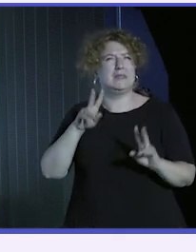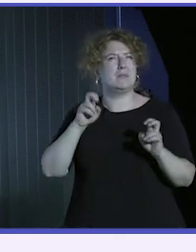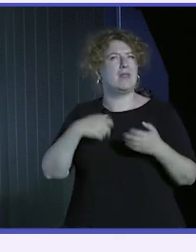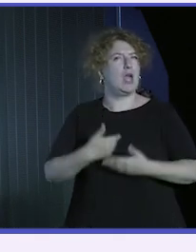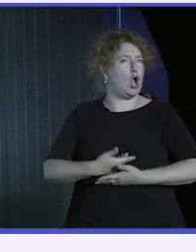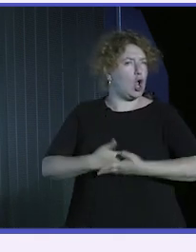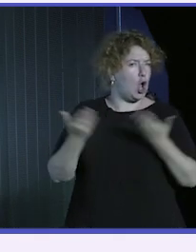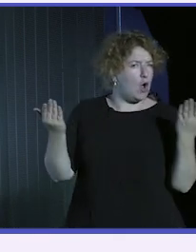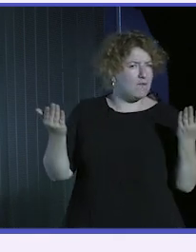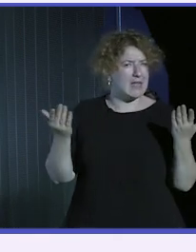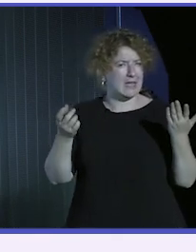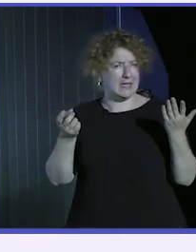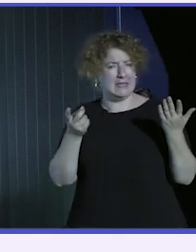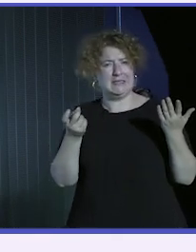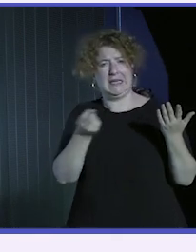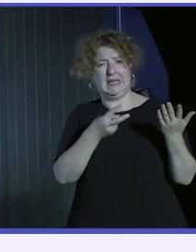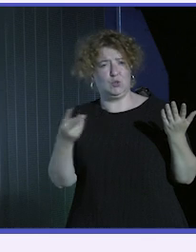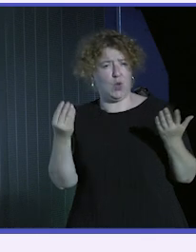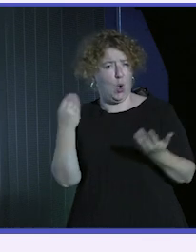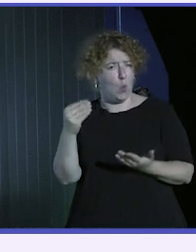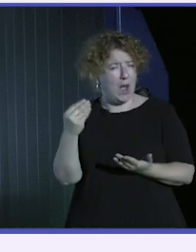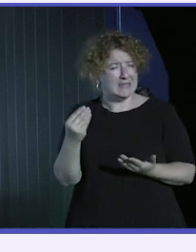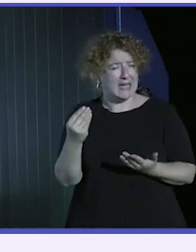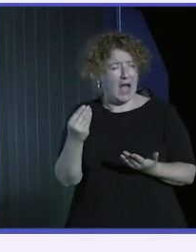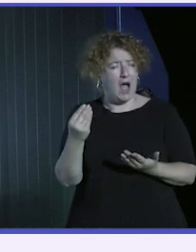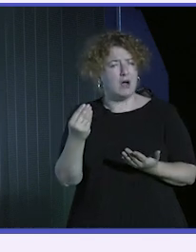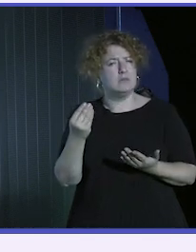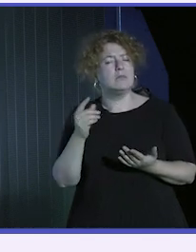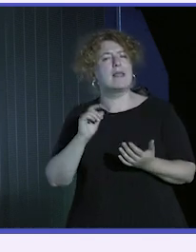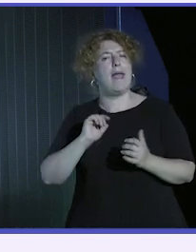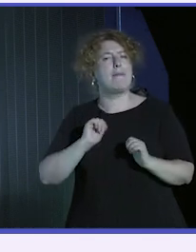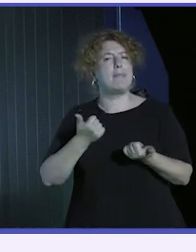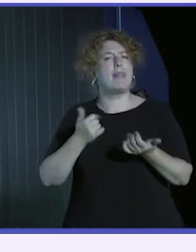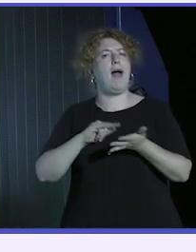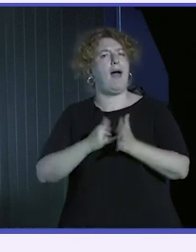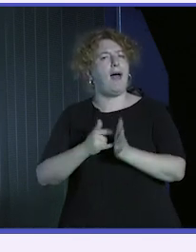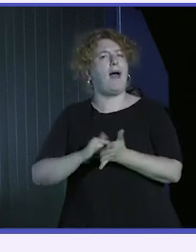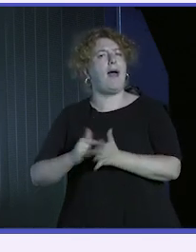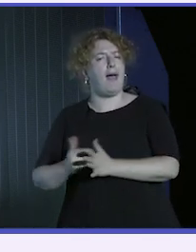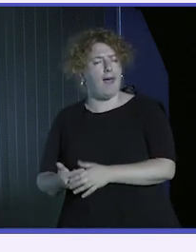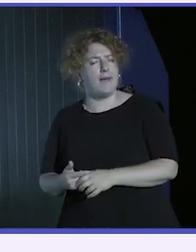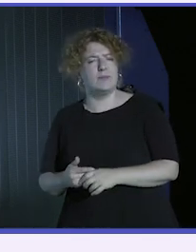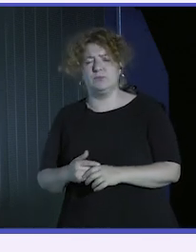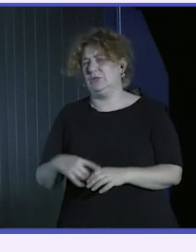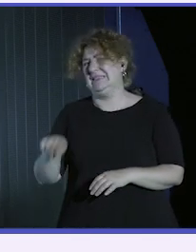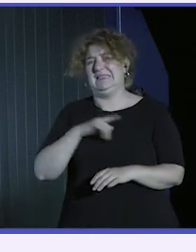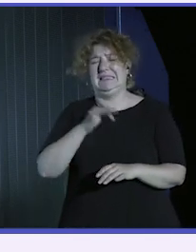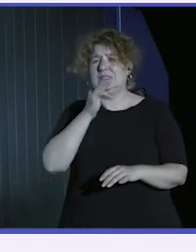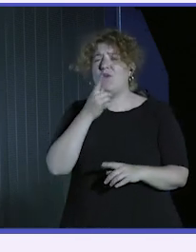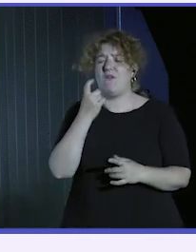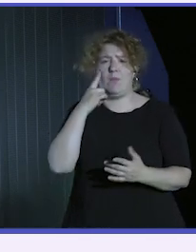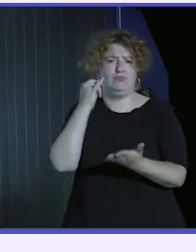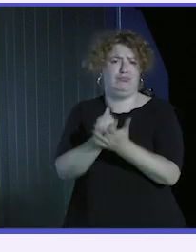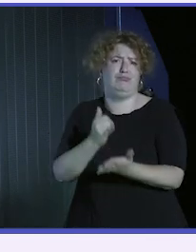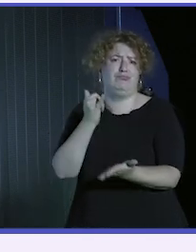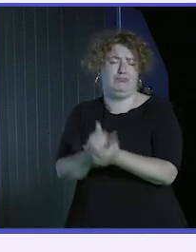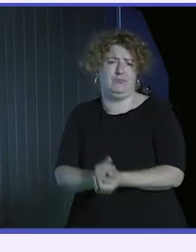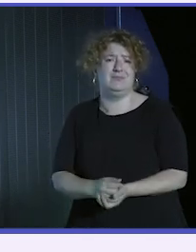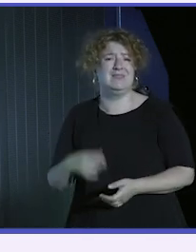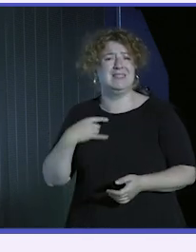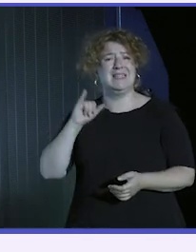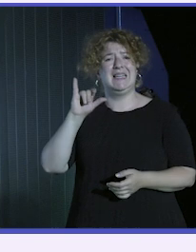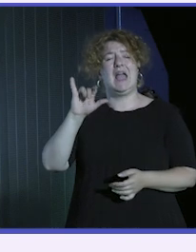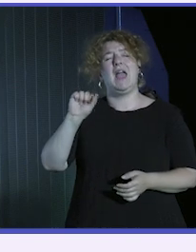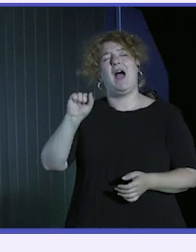confiabilidad de los resultados de la cuántica, que poco a poco se van solventando. Es todo un mundo por explorar. ¿Quién nos decía hace 2 años que la